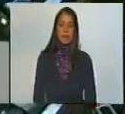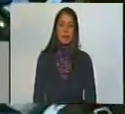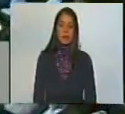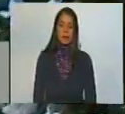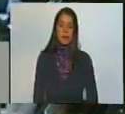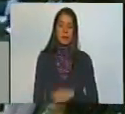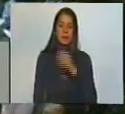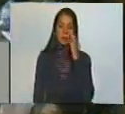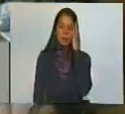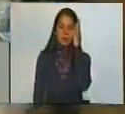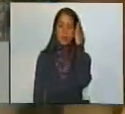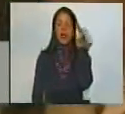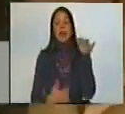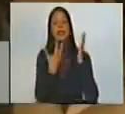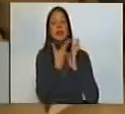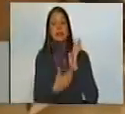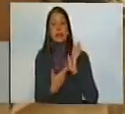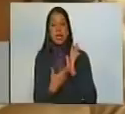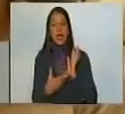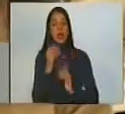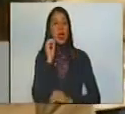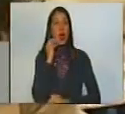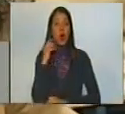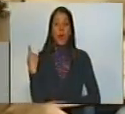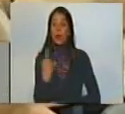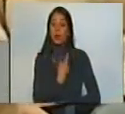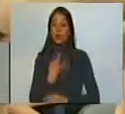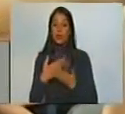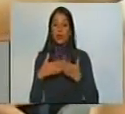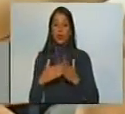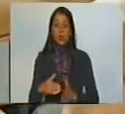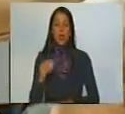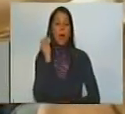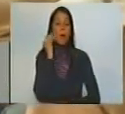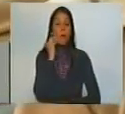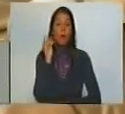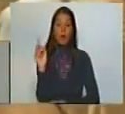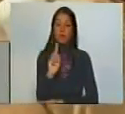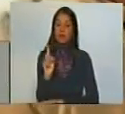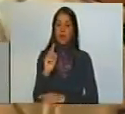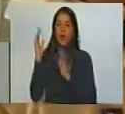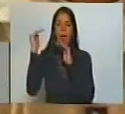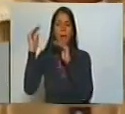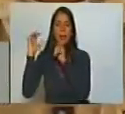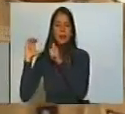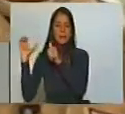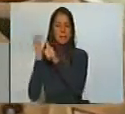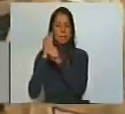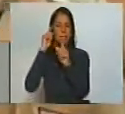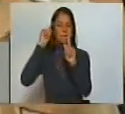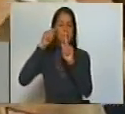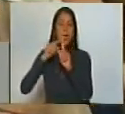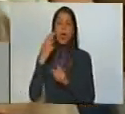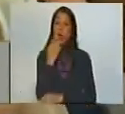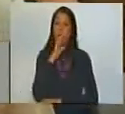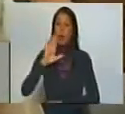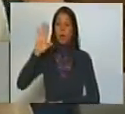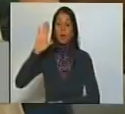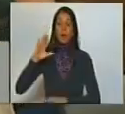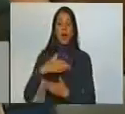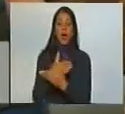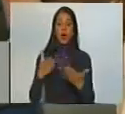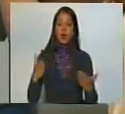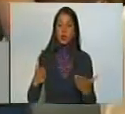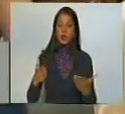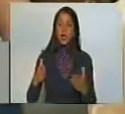La sangre joven y el sueño viejo. Pero dejando de ser pendejos, esa esperanza será verdad. Ya que estamos y nos comprometemos con ustedes,